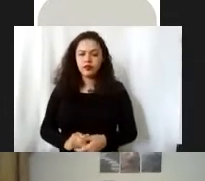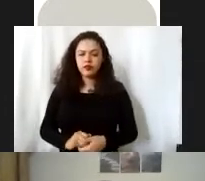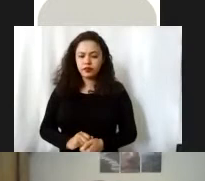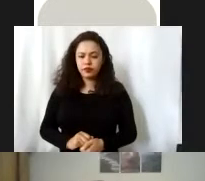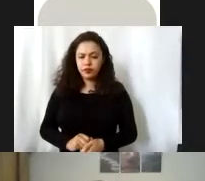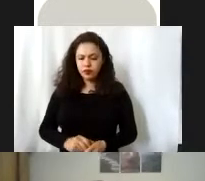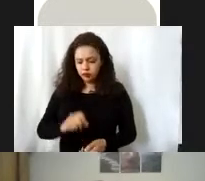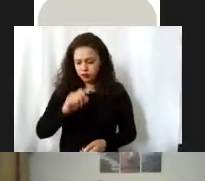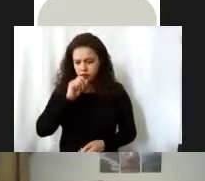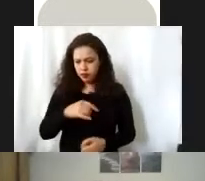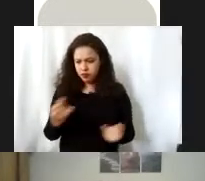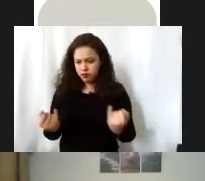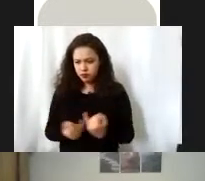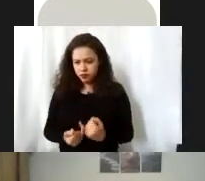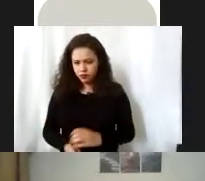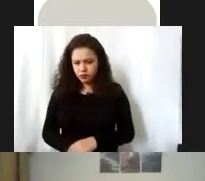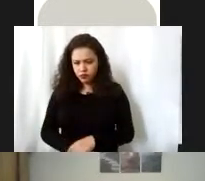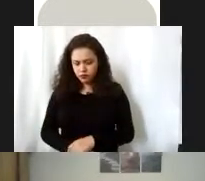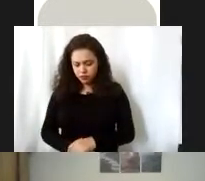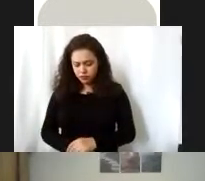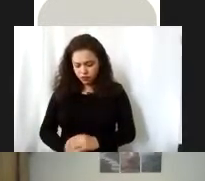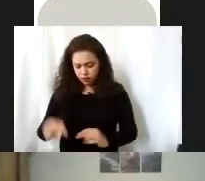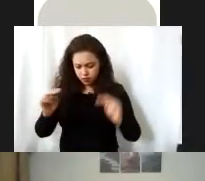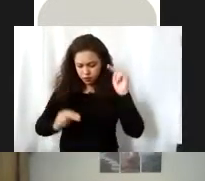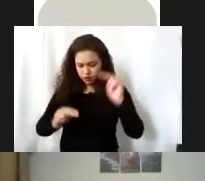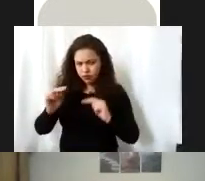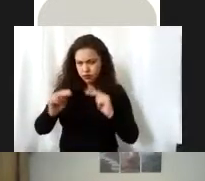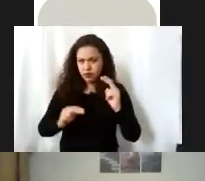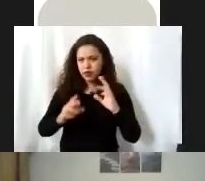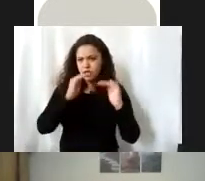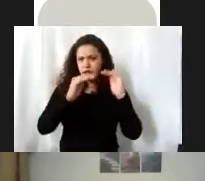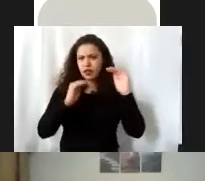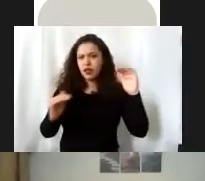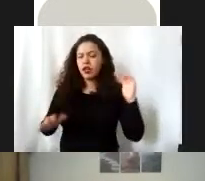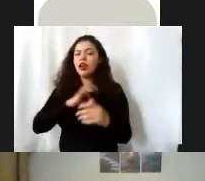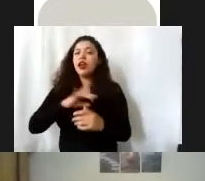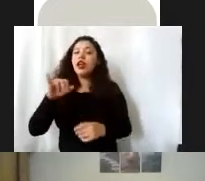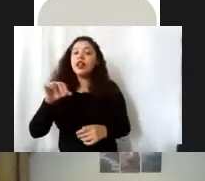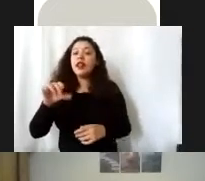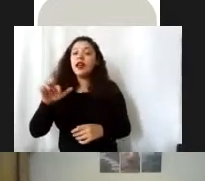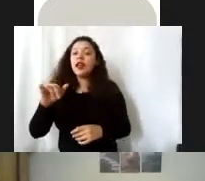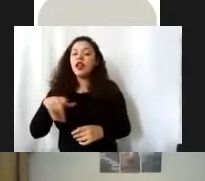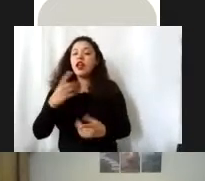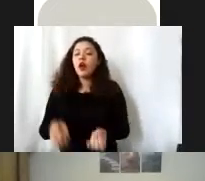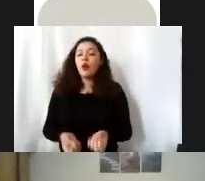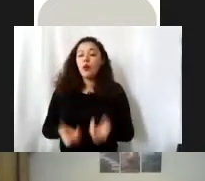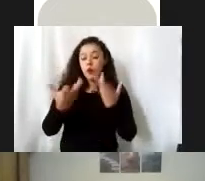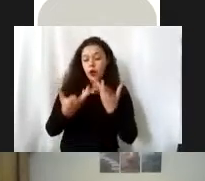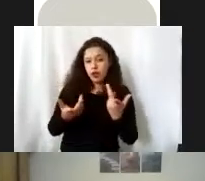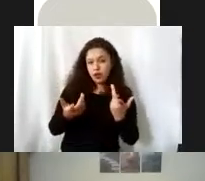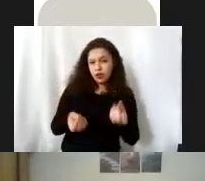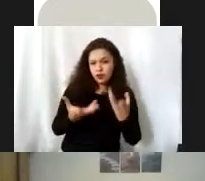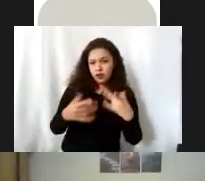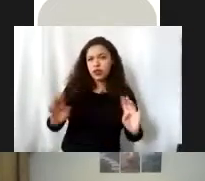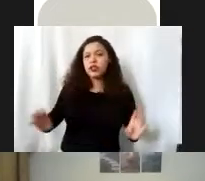que esas categorías pueden ser indicadores cuantitativos y cualitativos. Por